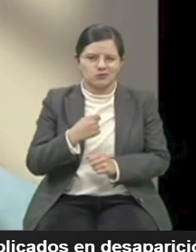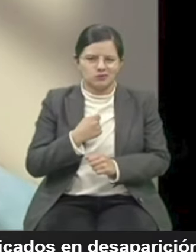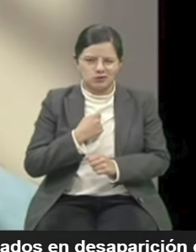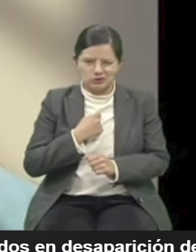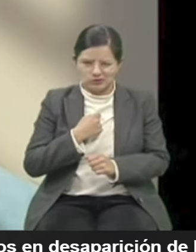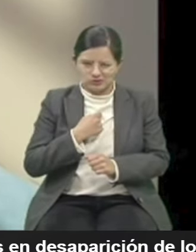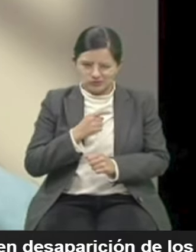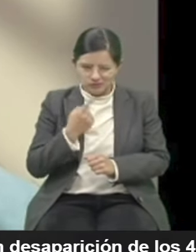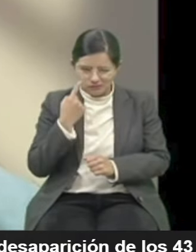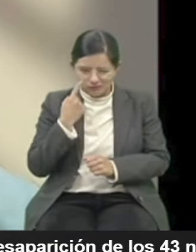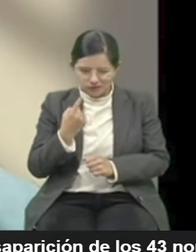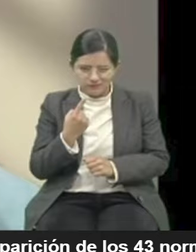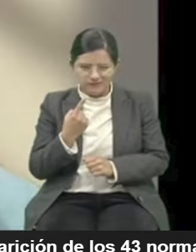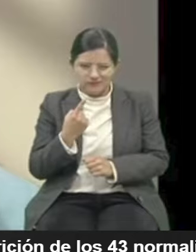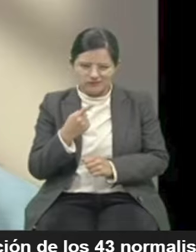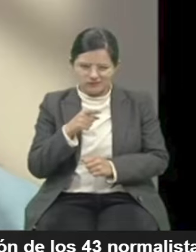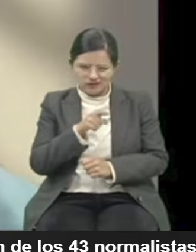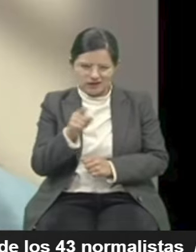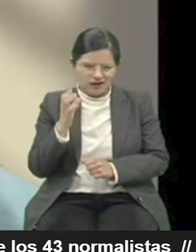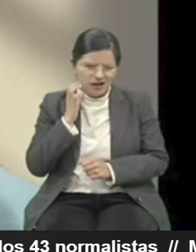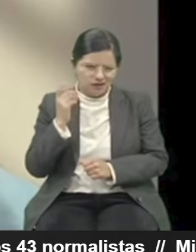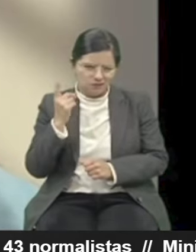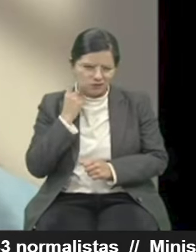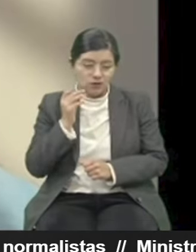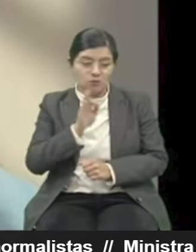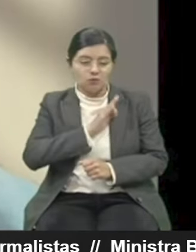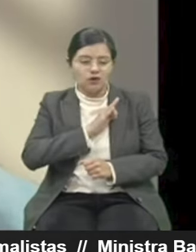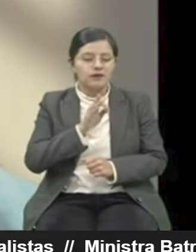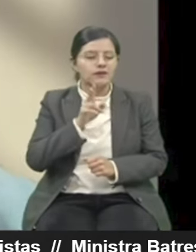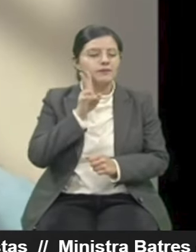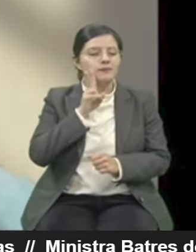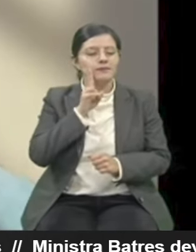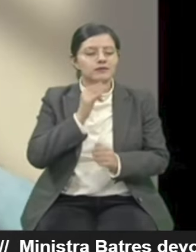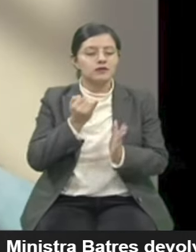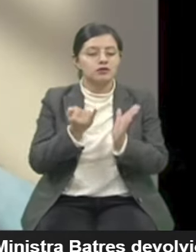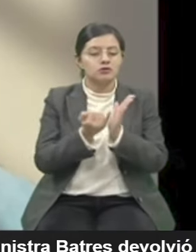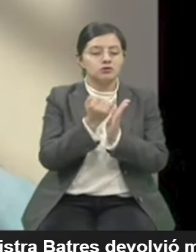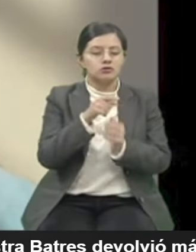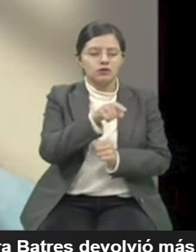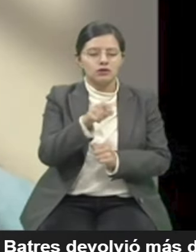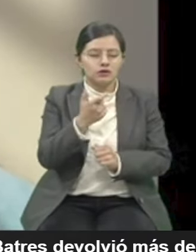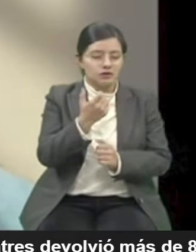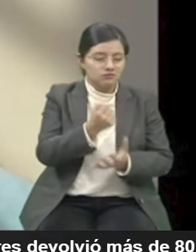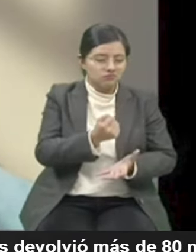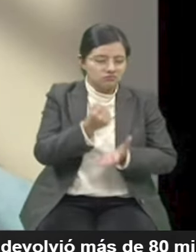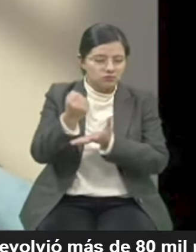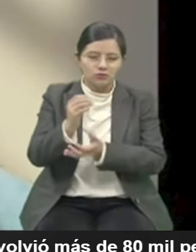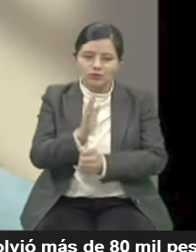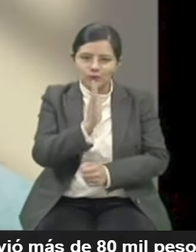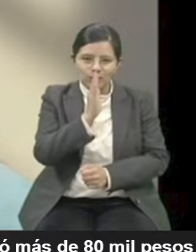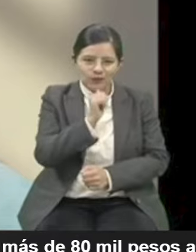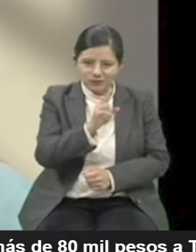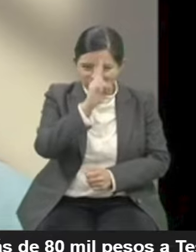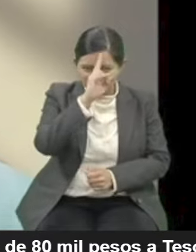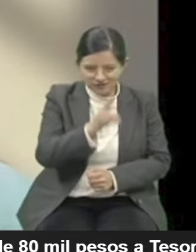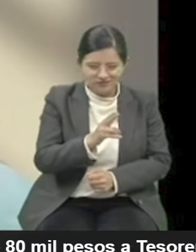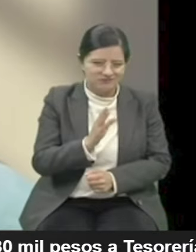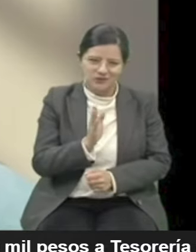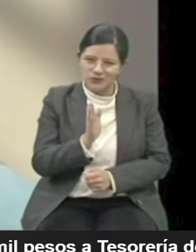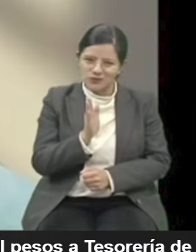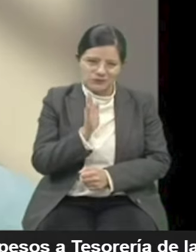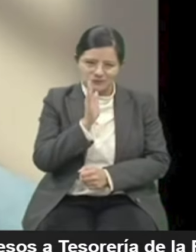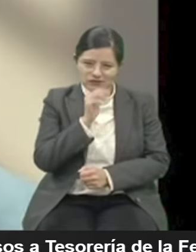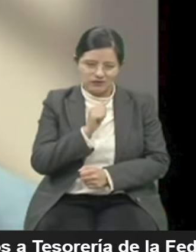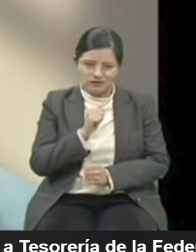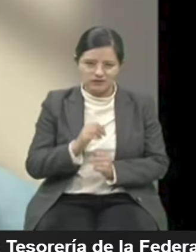ver no tiene las facultades para decidir puntualmente En qué se ejerce el presupuesto y